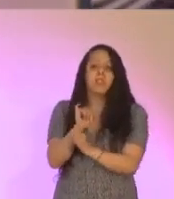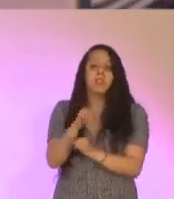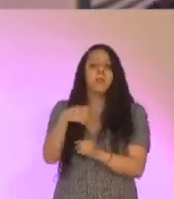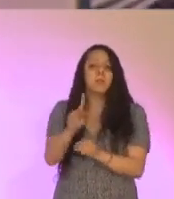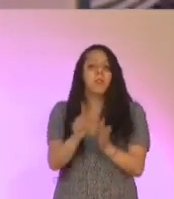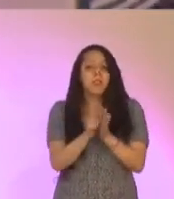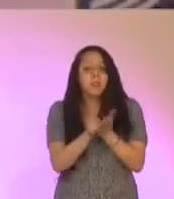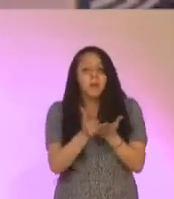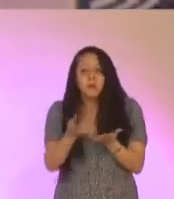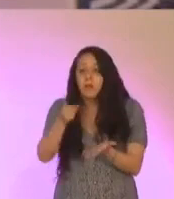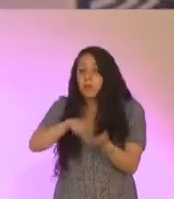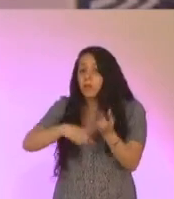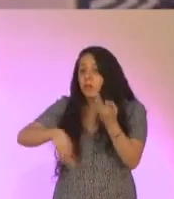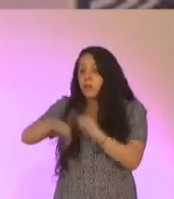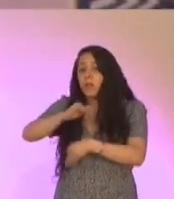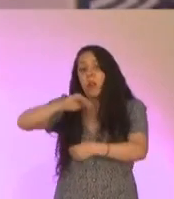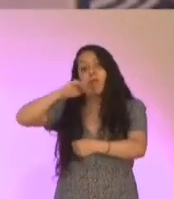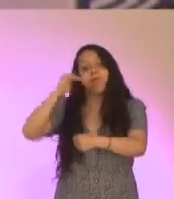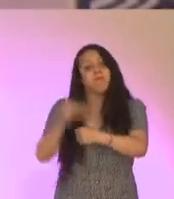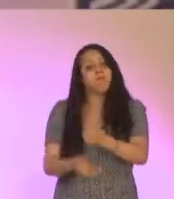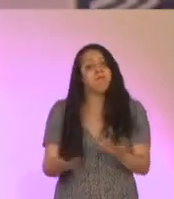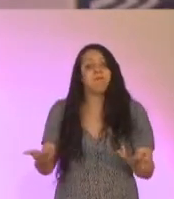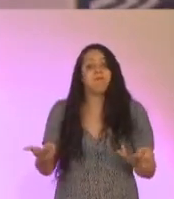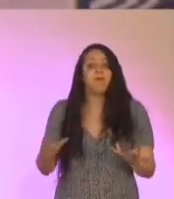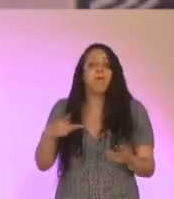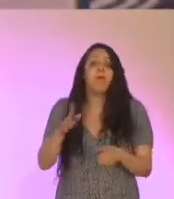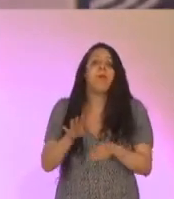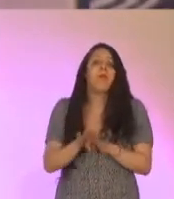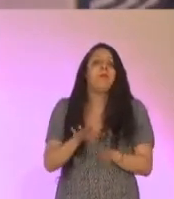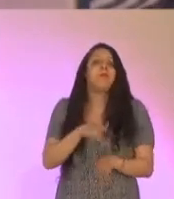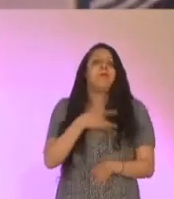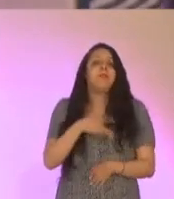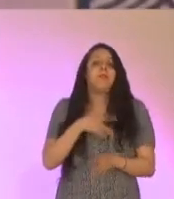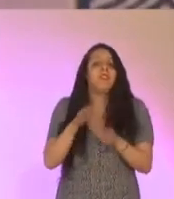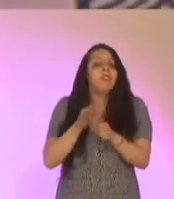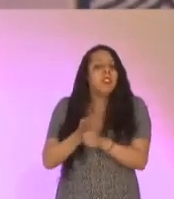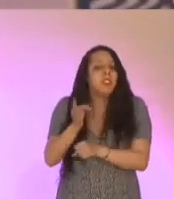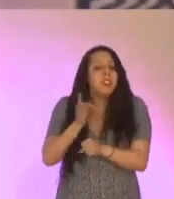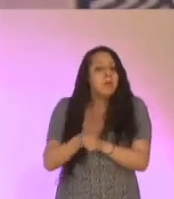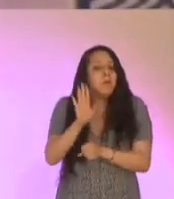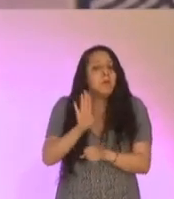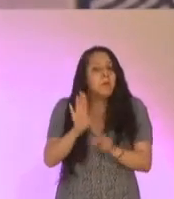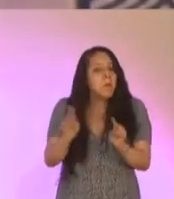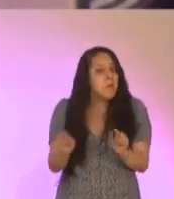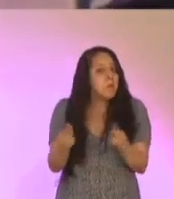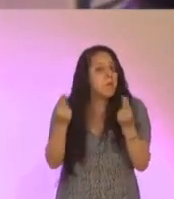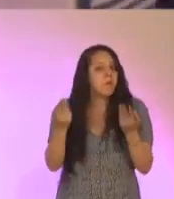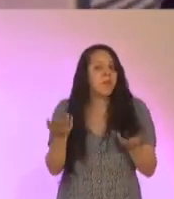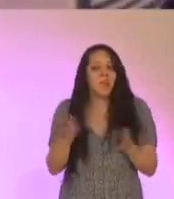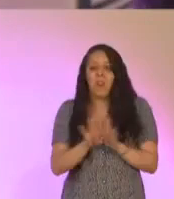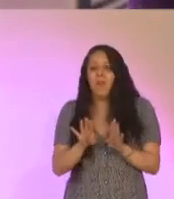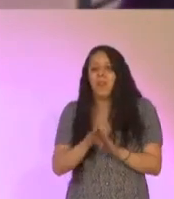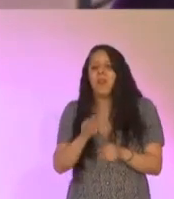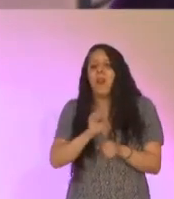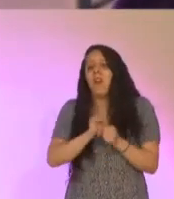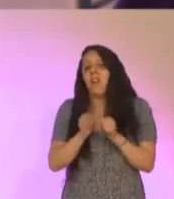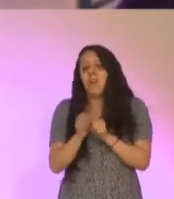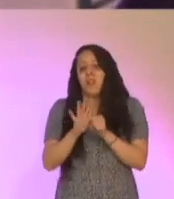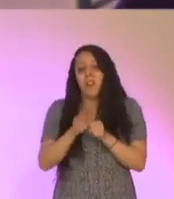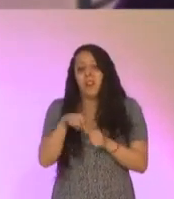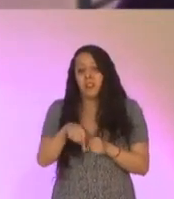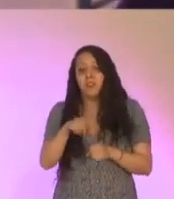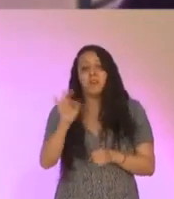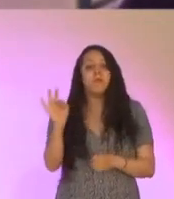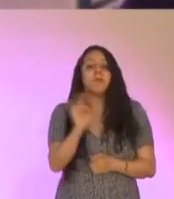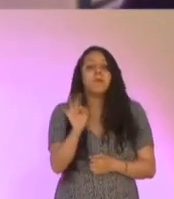y es algo muy chistoso porque uno pensaría que dentro de la pandemia no existen los libros pero